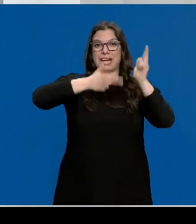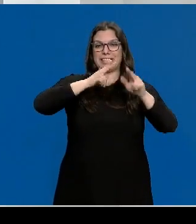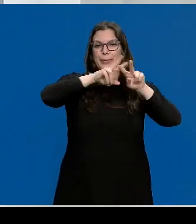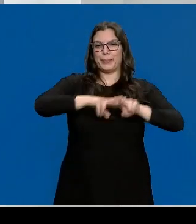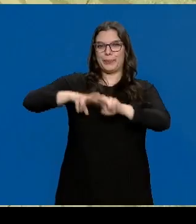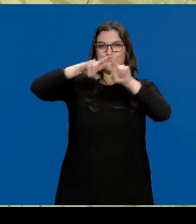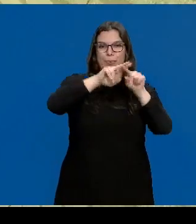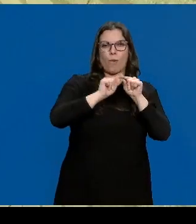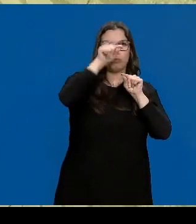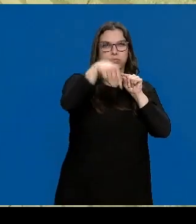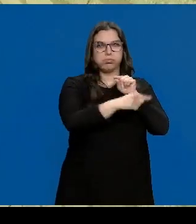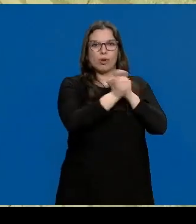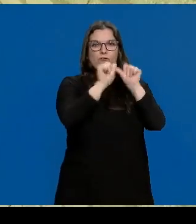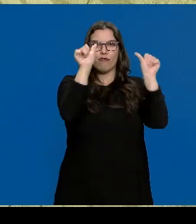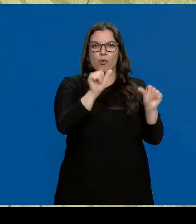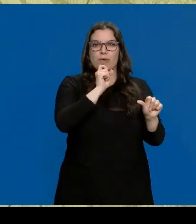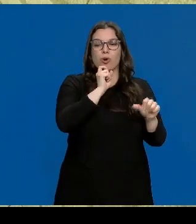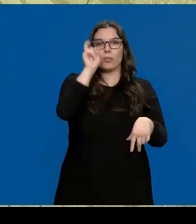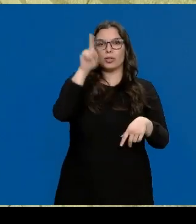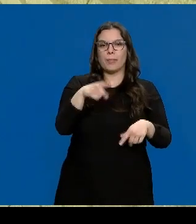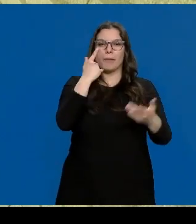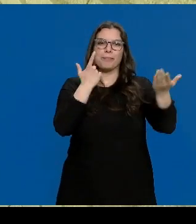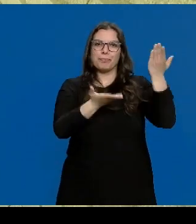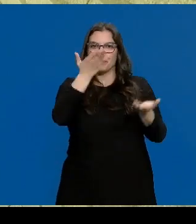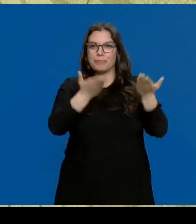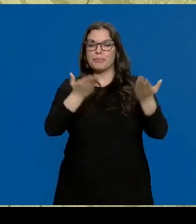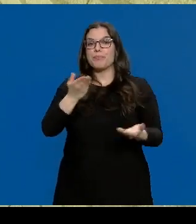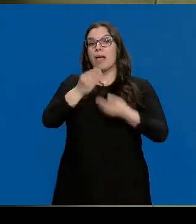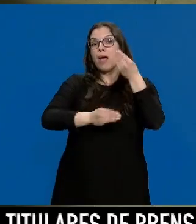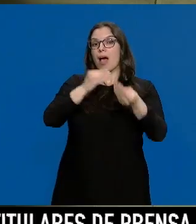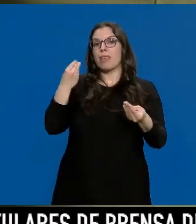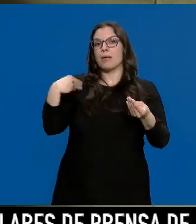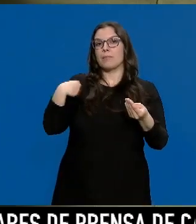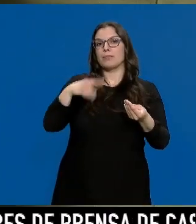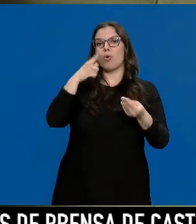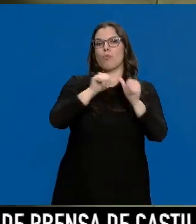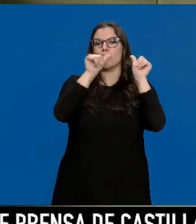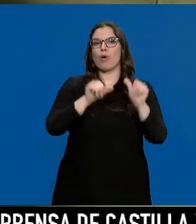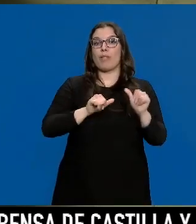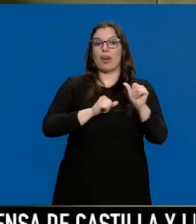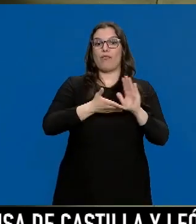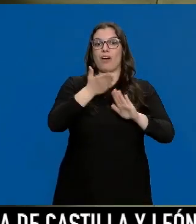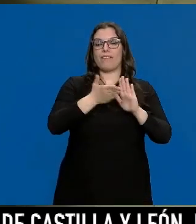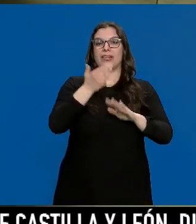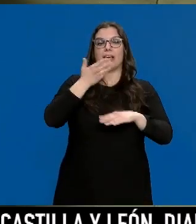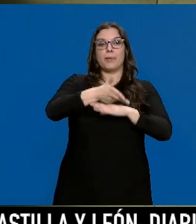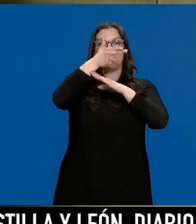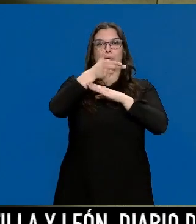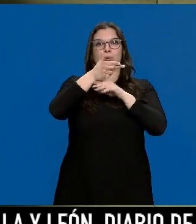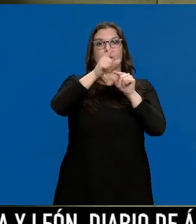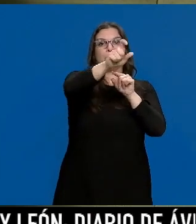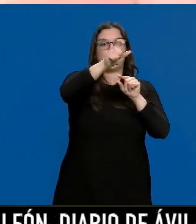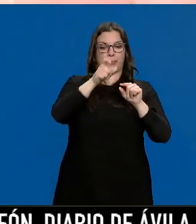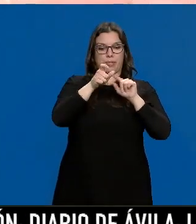municiones y trayectorias. También realizan cotejos. Para ello cuentan con un prototipo en desarrollo en el que disparan, recuperan